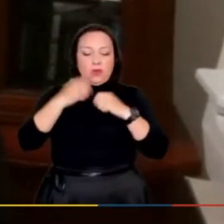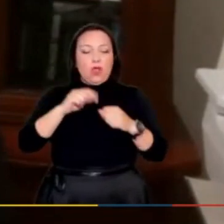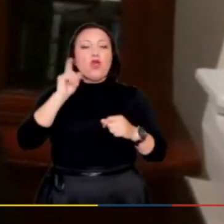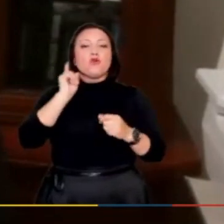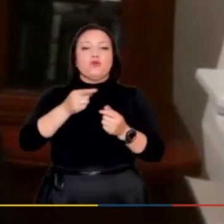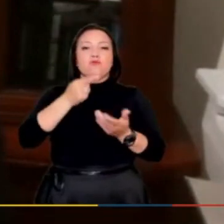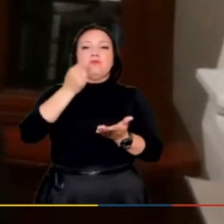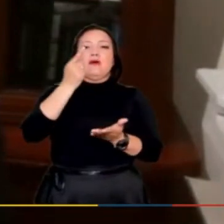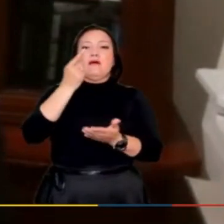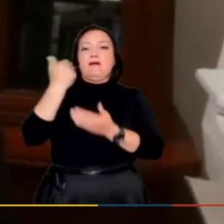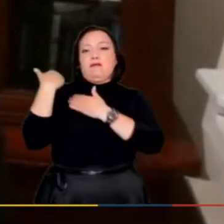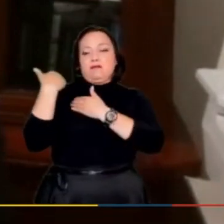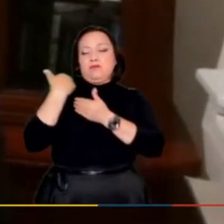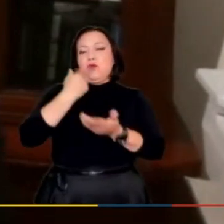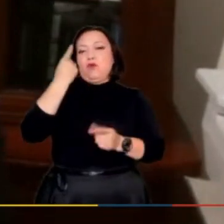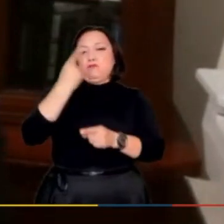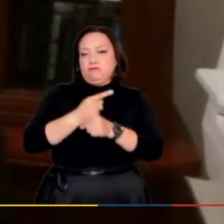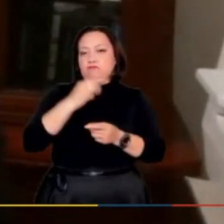obligaciones de